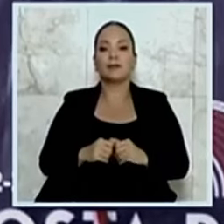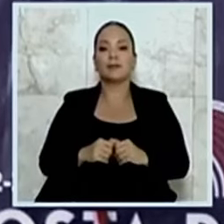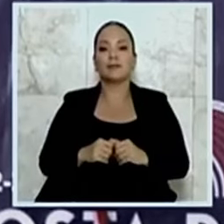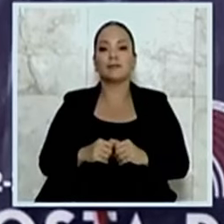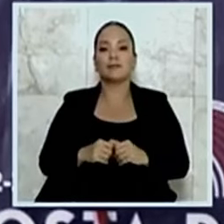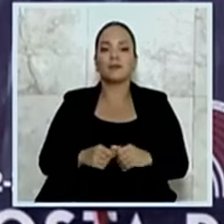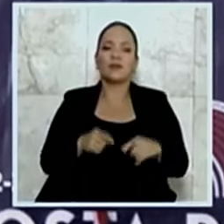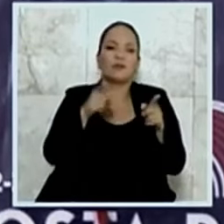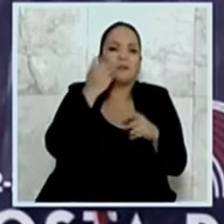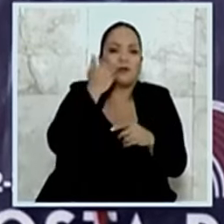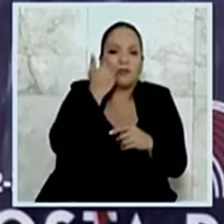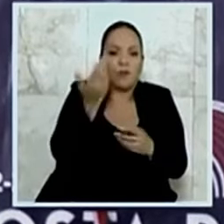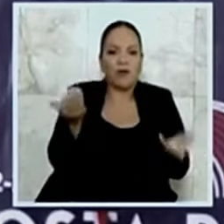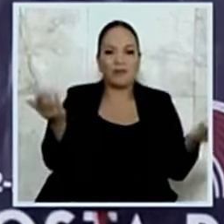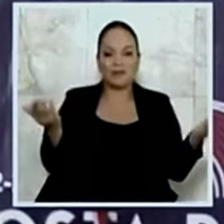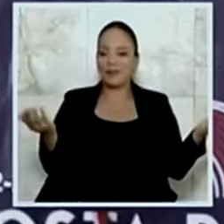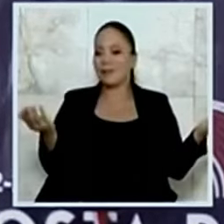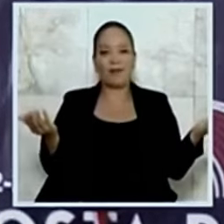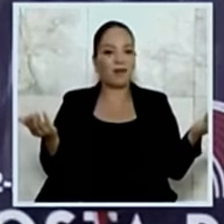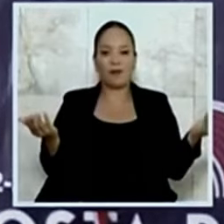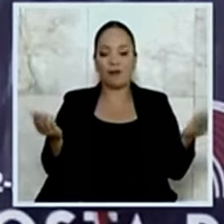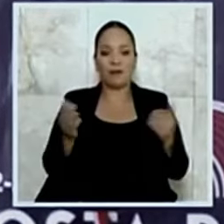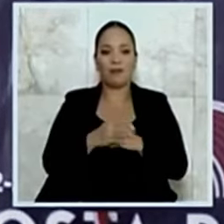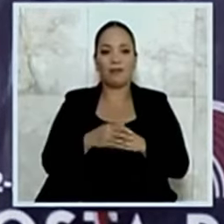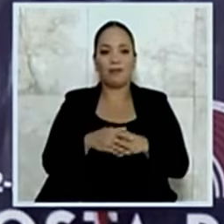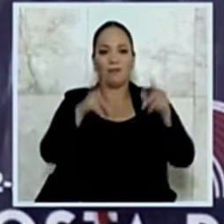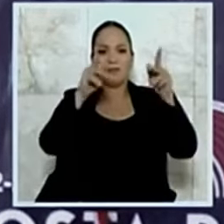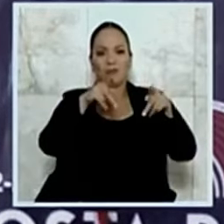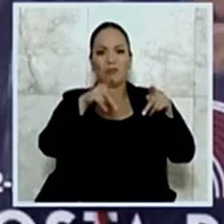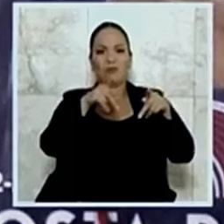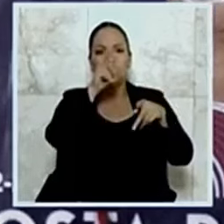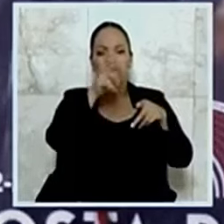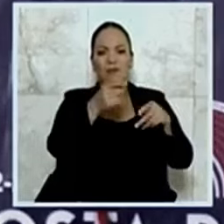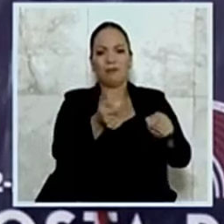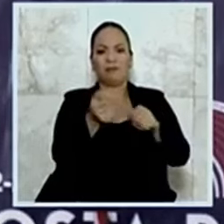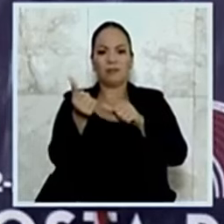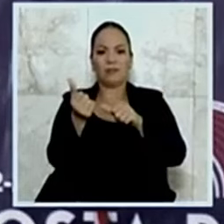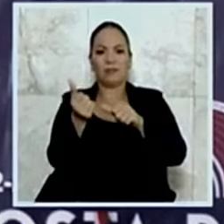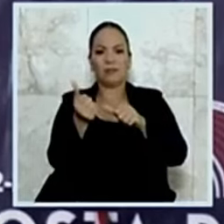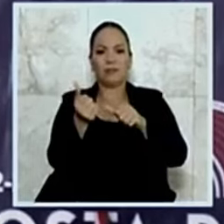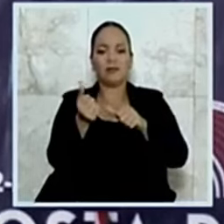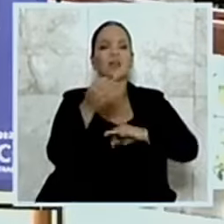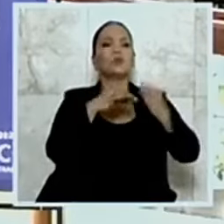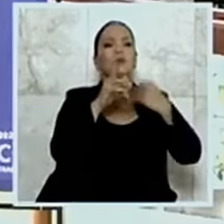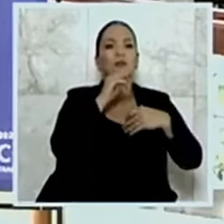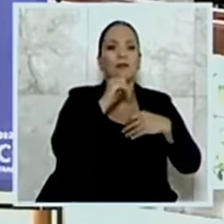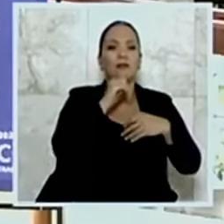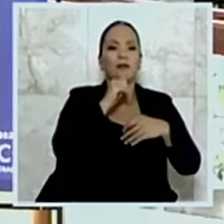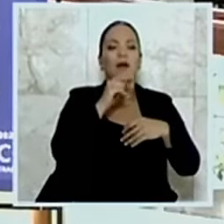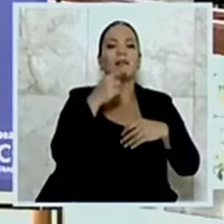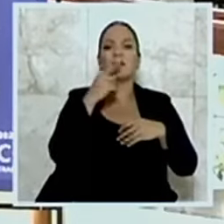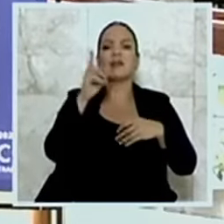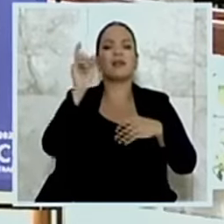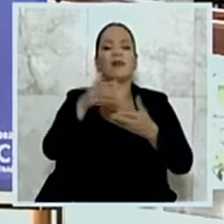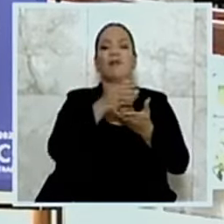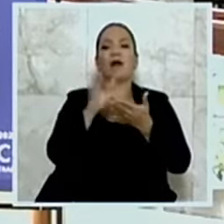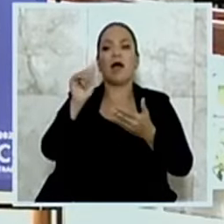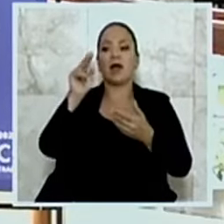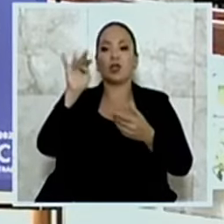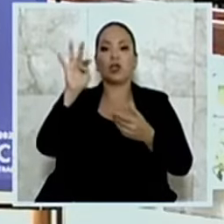nota indiscriminadamente. Algunos diputados toman opinión y publican además que eso es